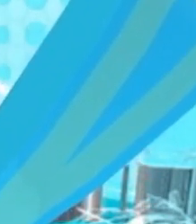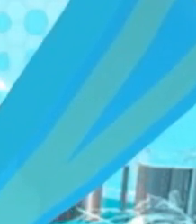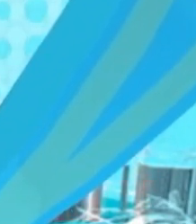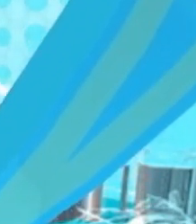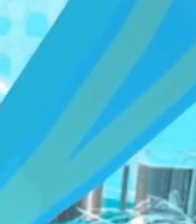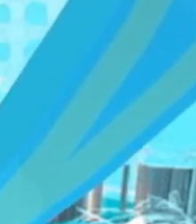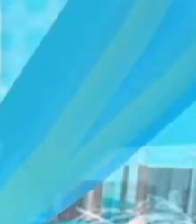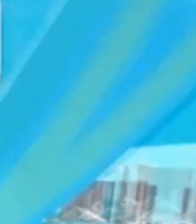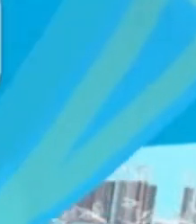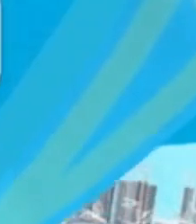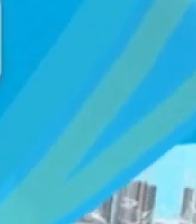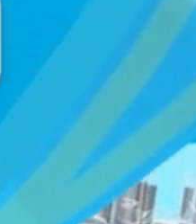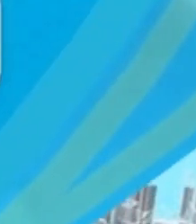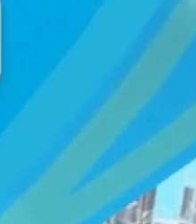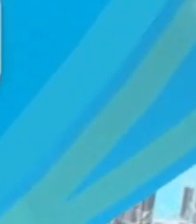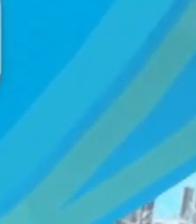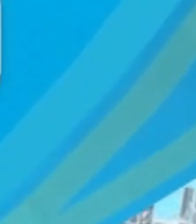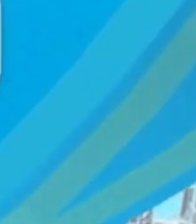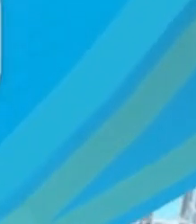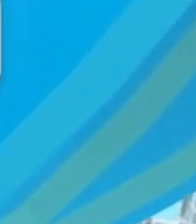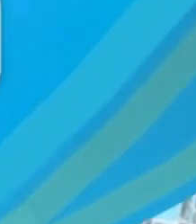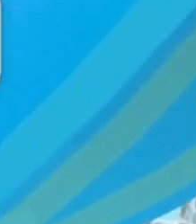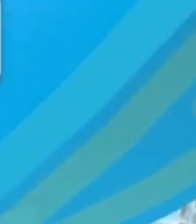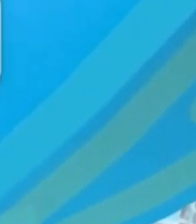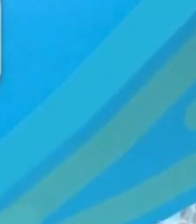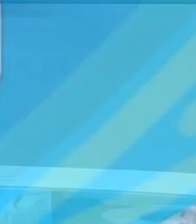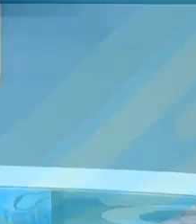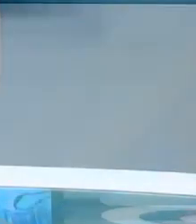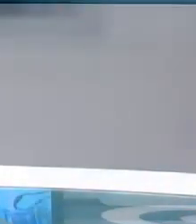Banco Popular presenta El Tipo de Cambio.